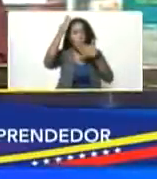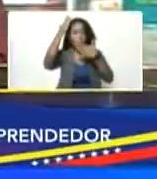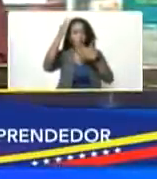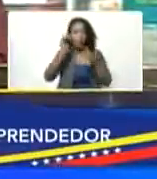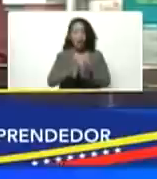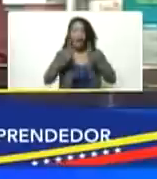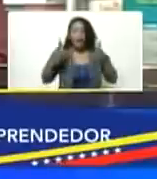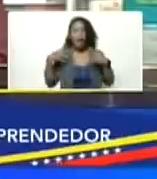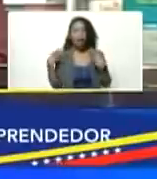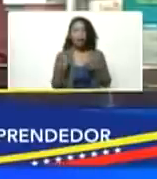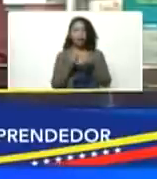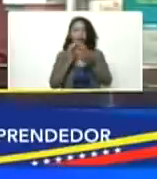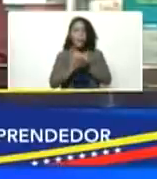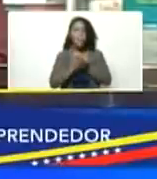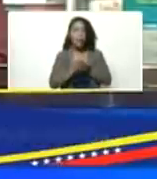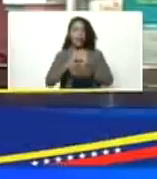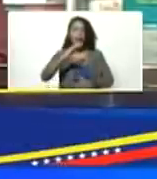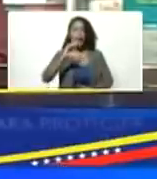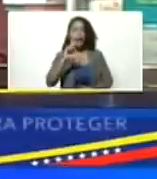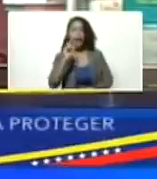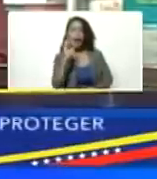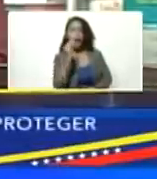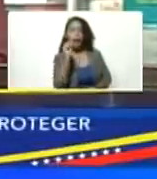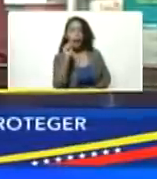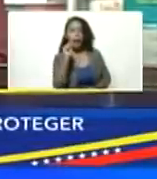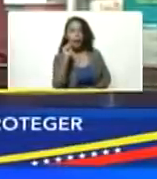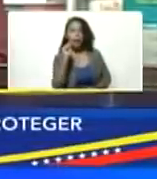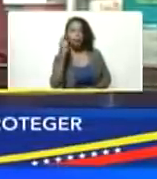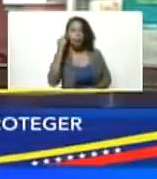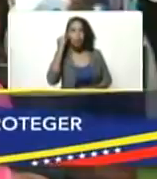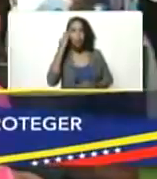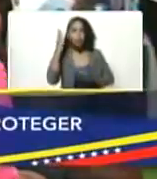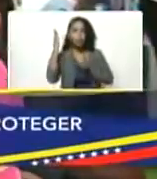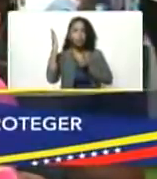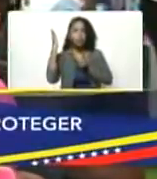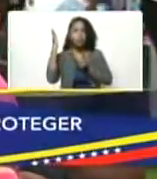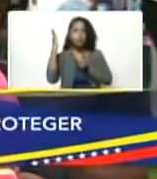gran compañera, Clara Josefina Vidal.